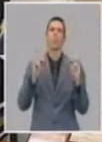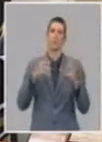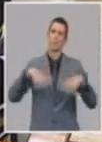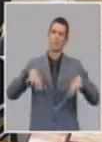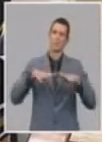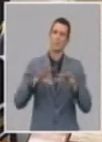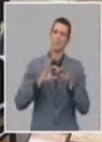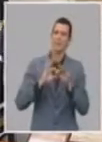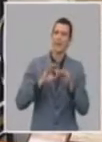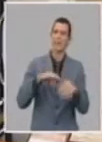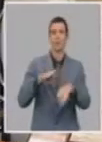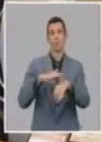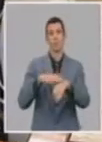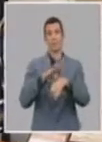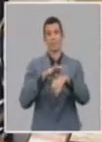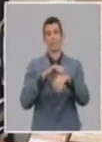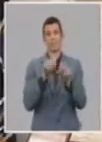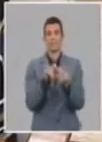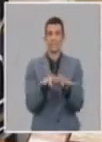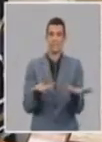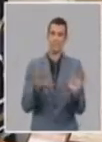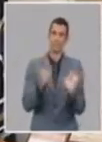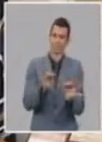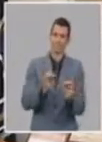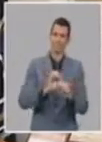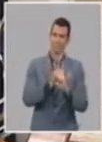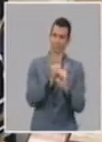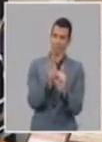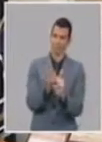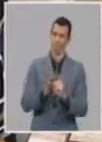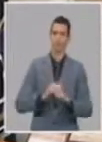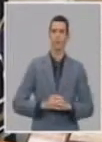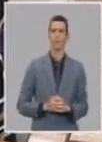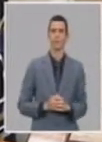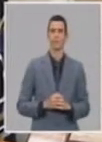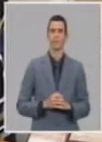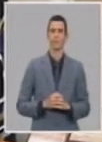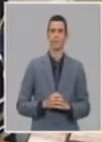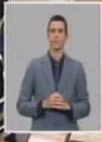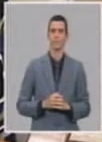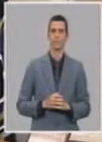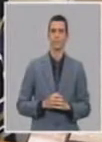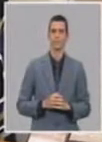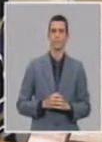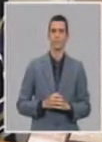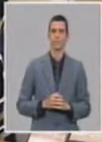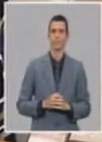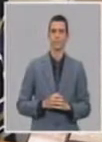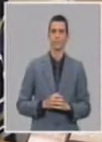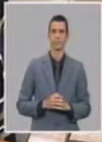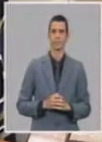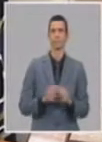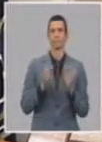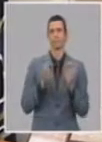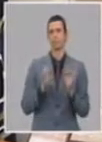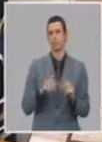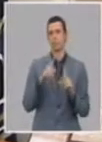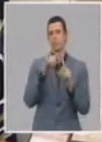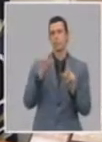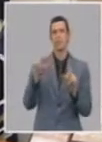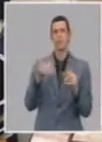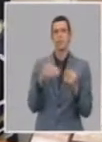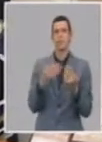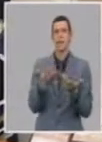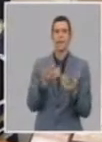pandemia. Quiero decirte, relacionado con el tema del trabajo a distancia y dentro de esto